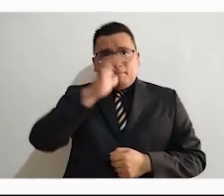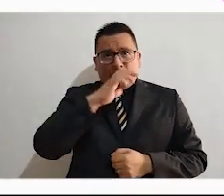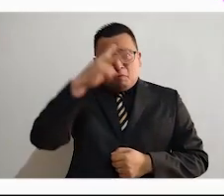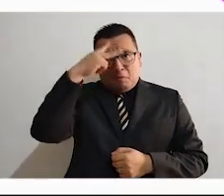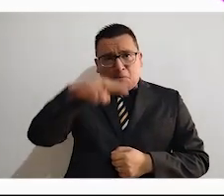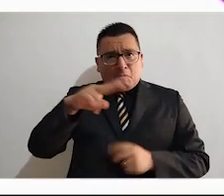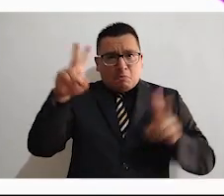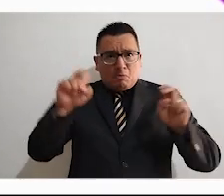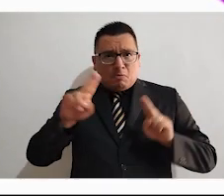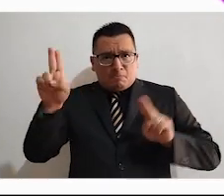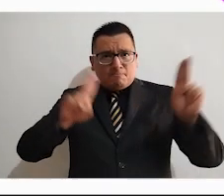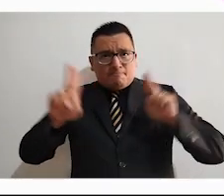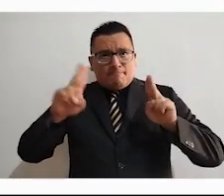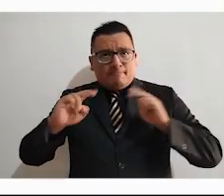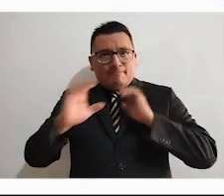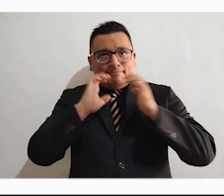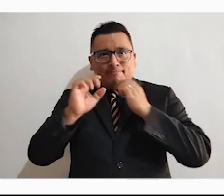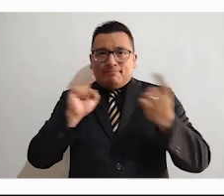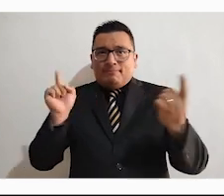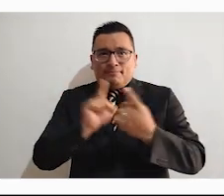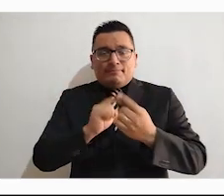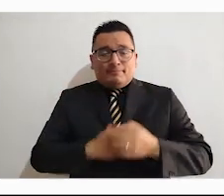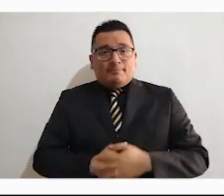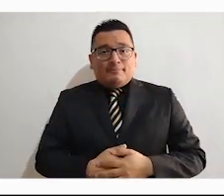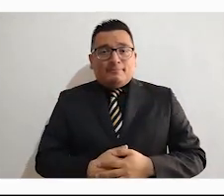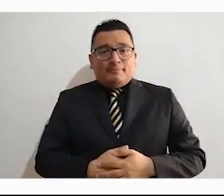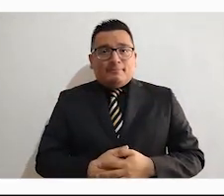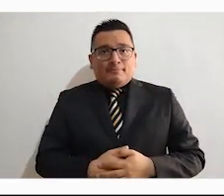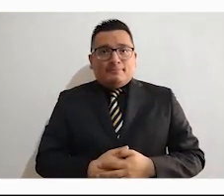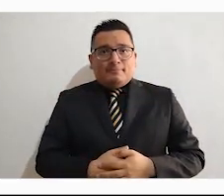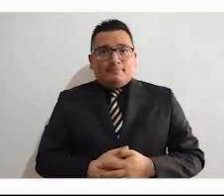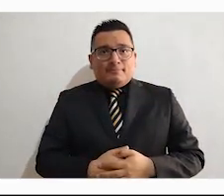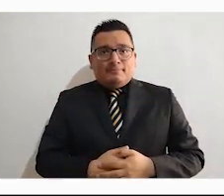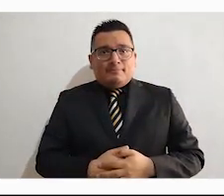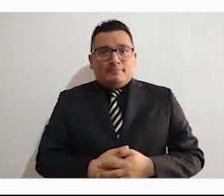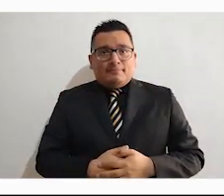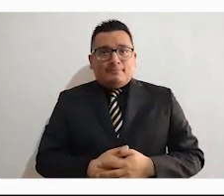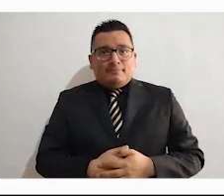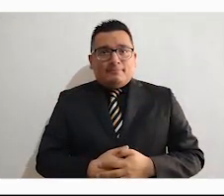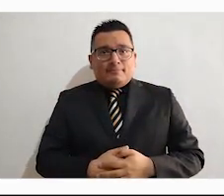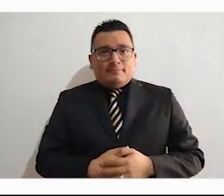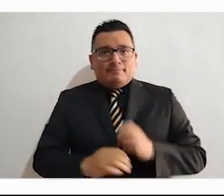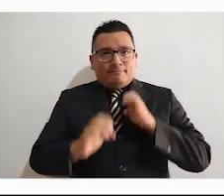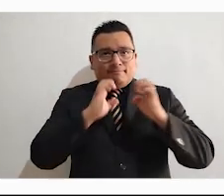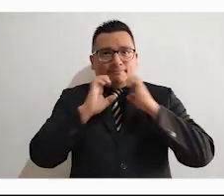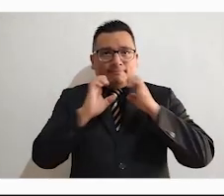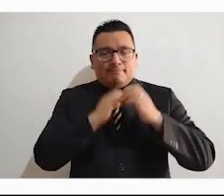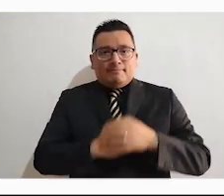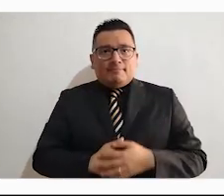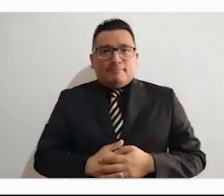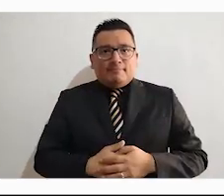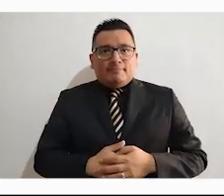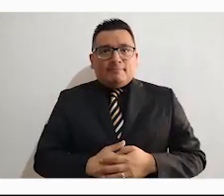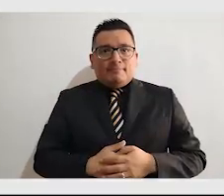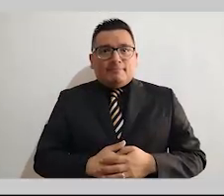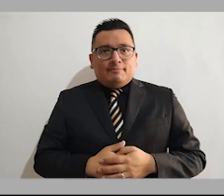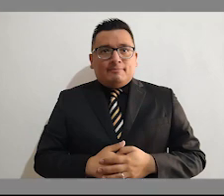vida democrática de Coahuila y de México en comunicación directa con usted. La